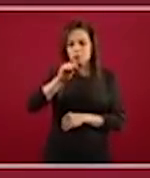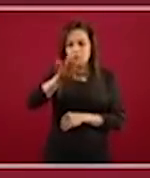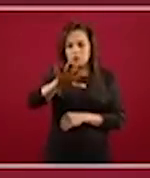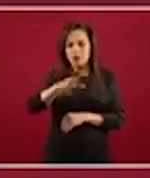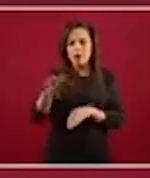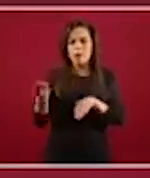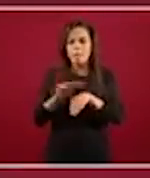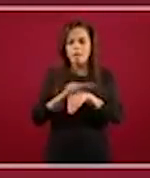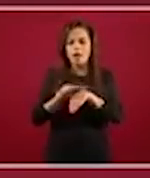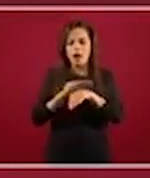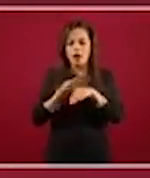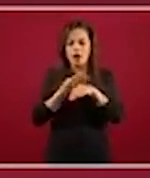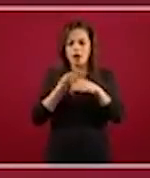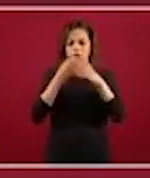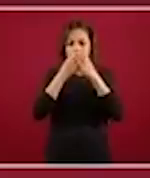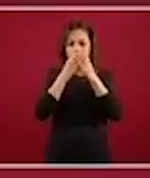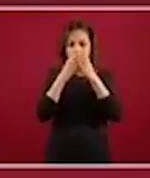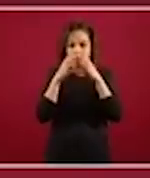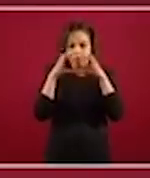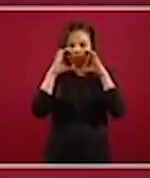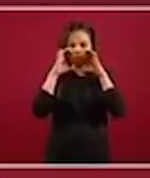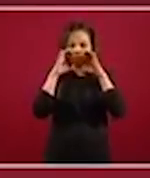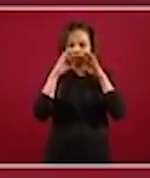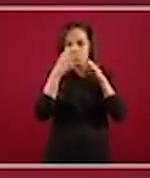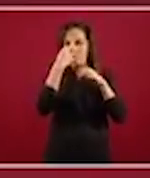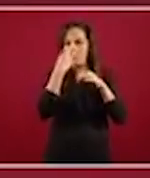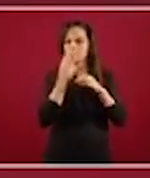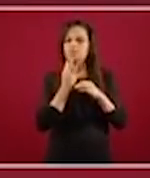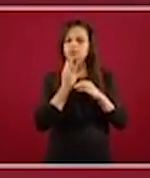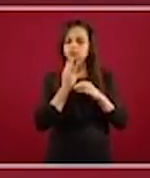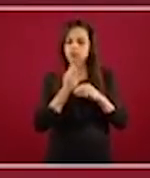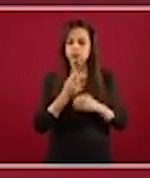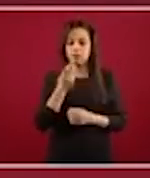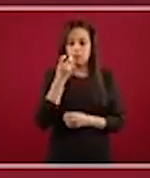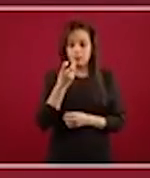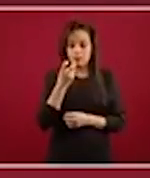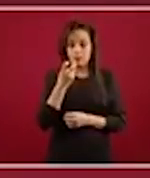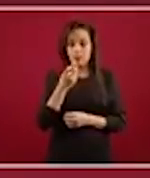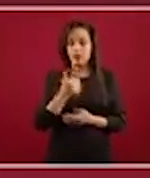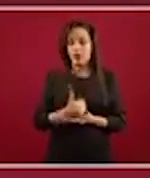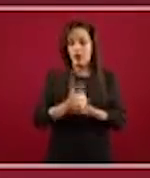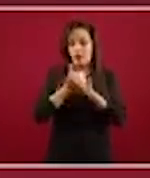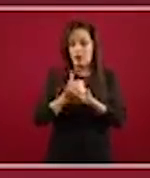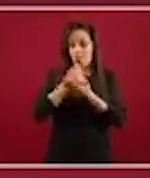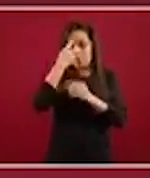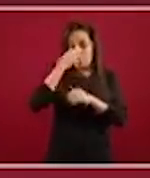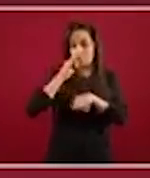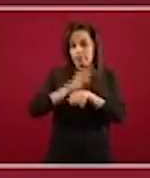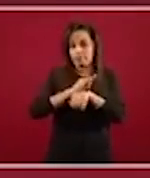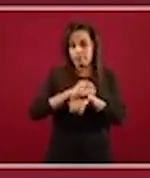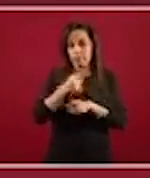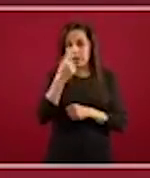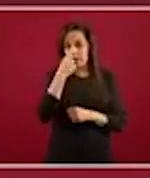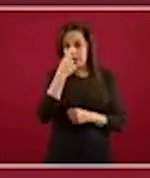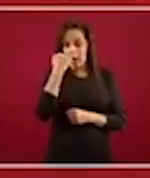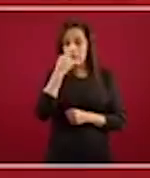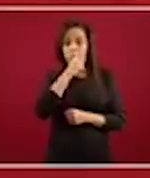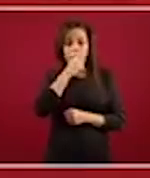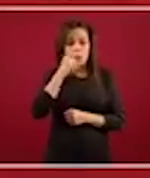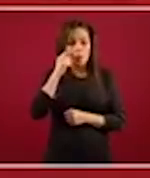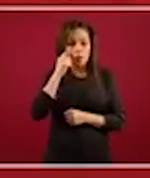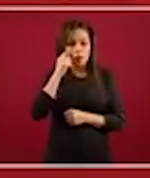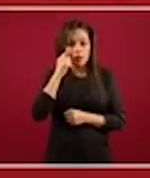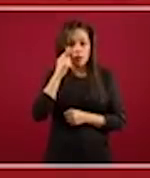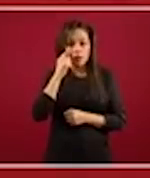mascarillas blancas generalmente de la forma de una concha, que cubren completamente nariz y boca y sellan la